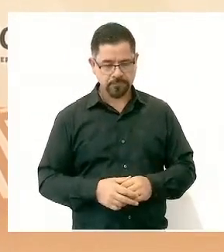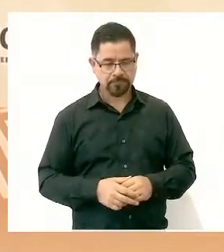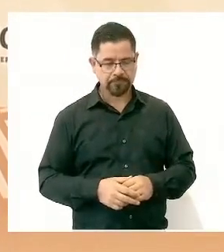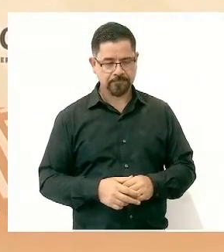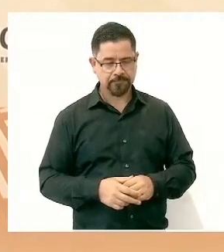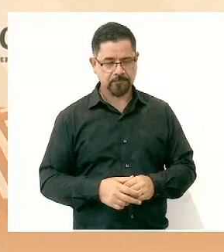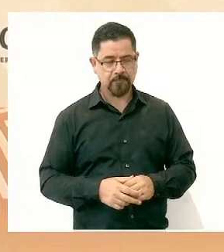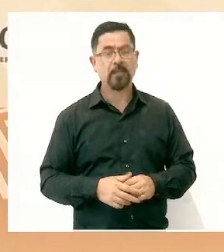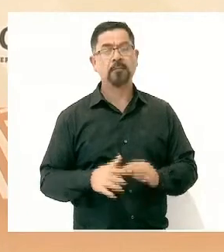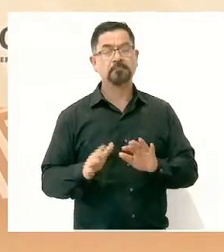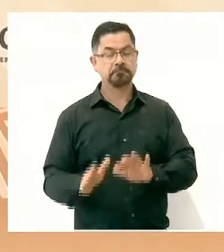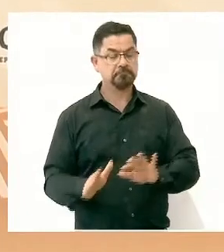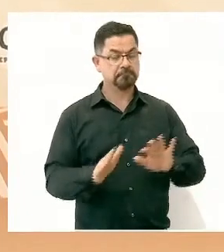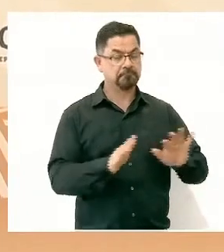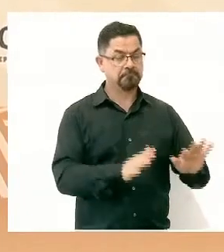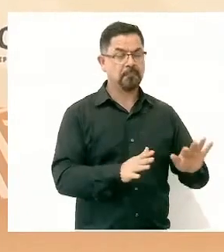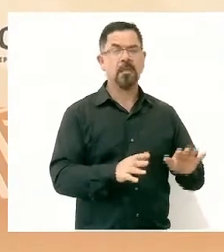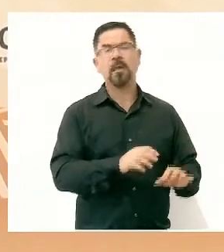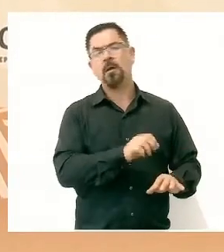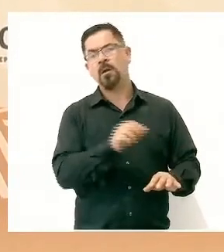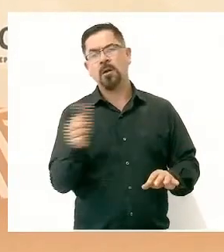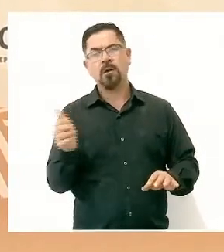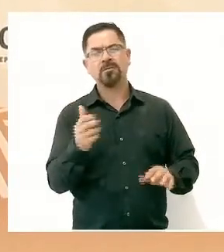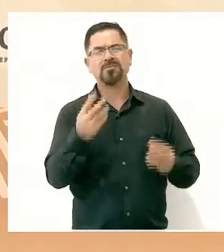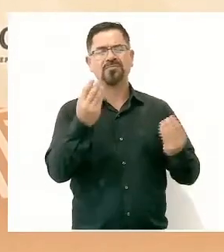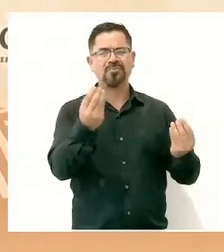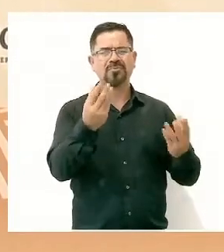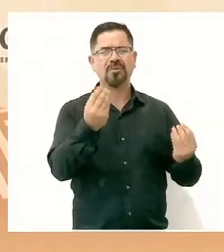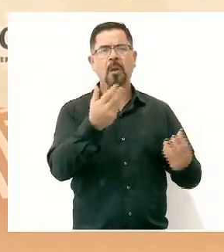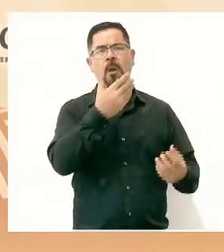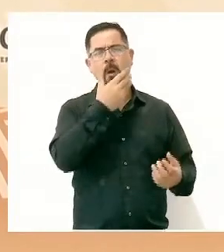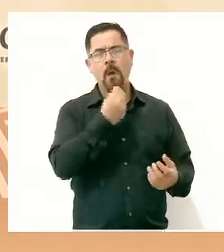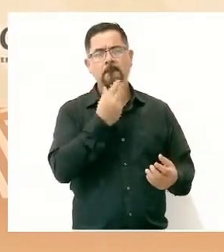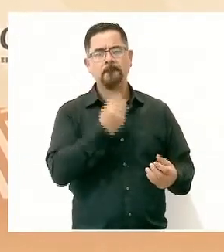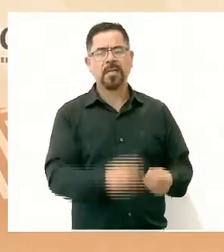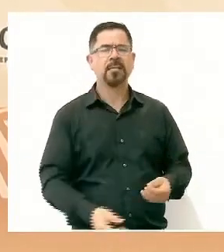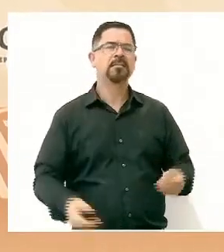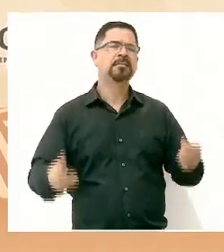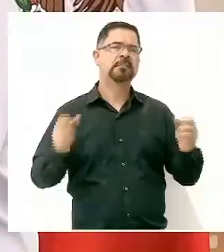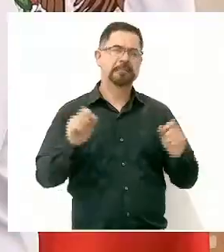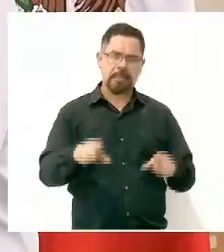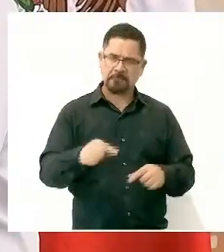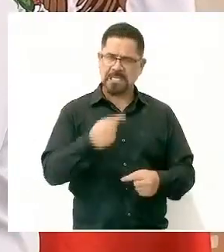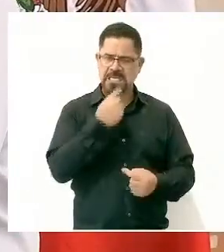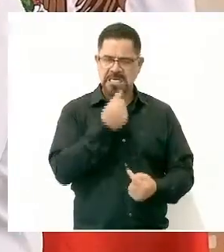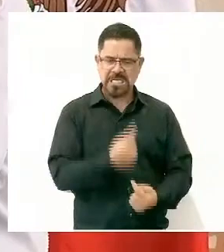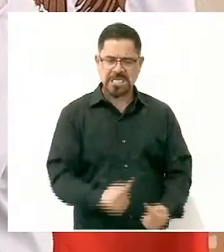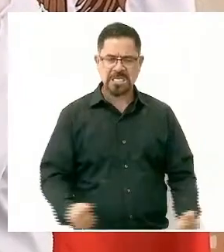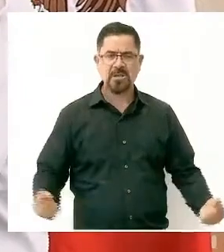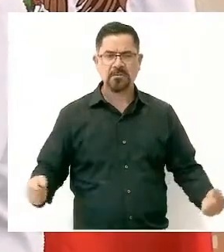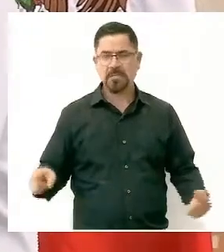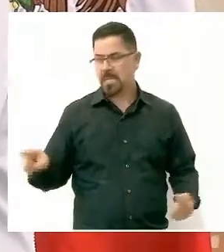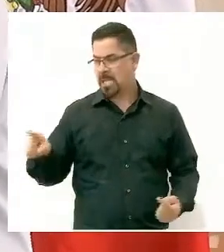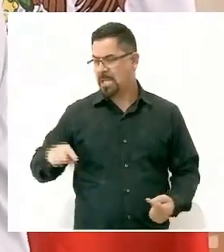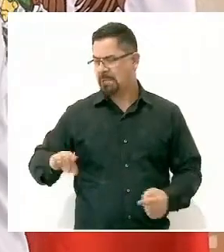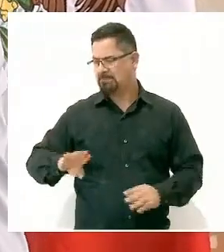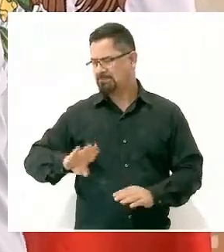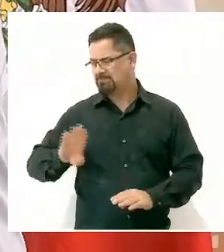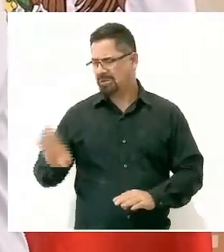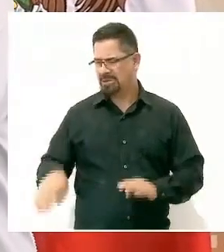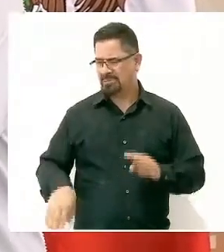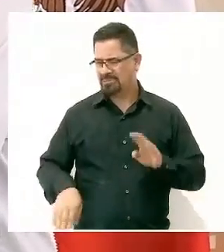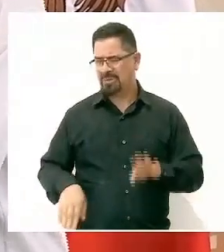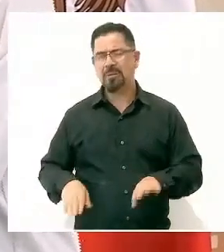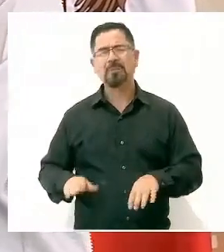más otros muchos hombres, mujeres y niños que fallecieron en las infames